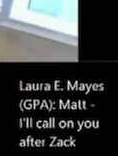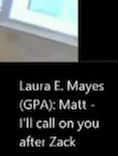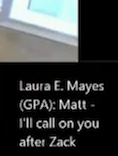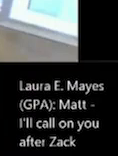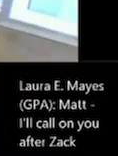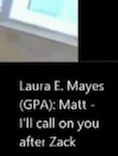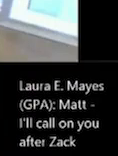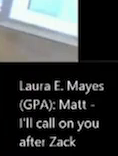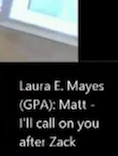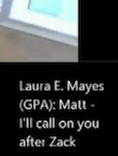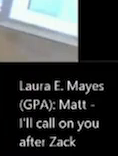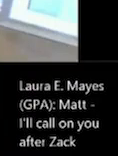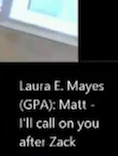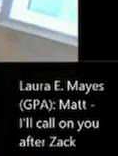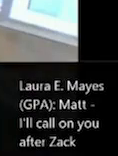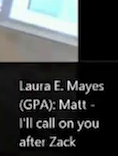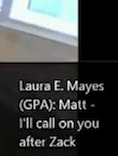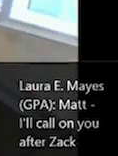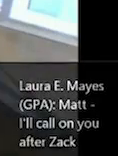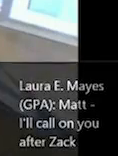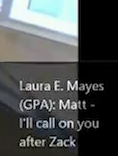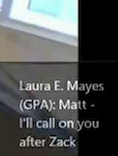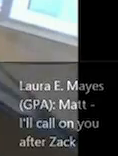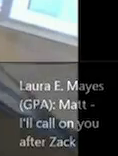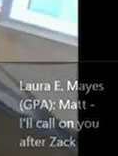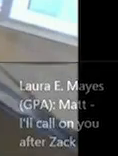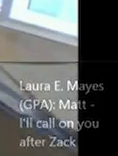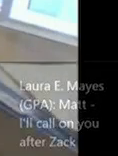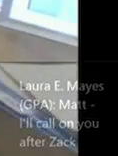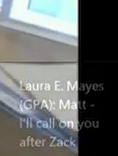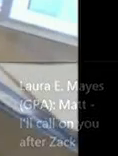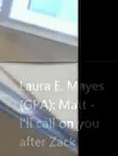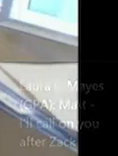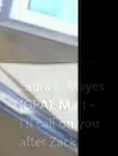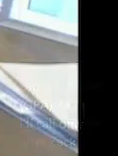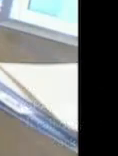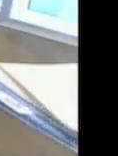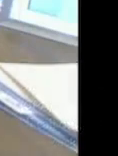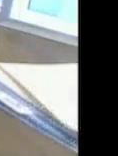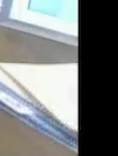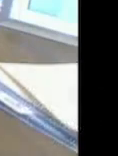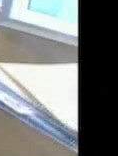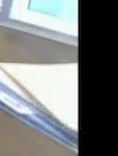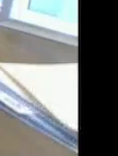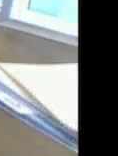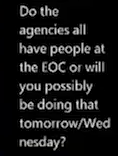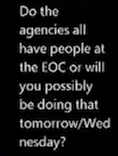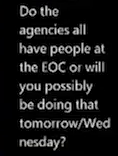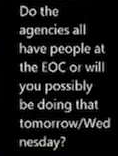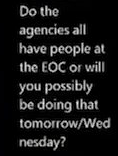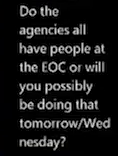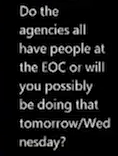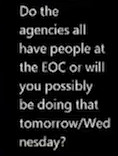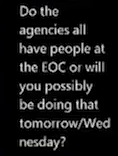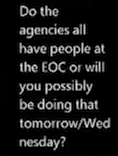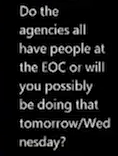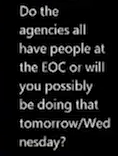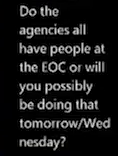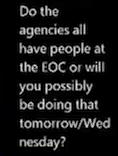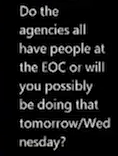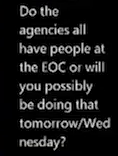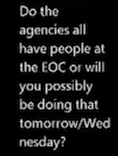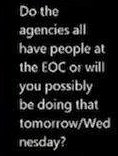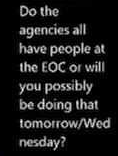eléctricos, como los que tuvimos el año pasado. Así que ellos quizás, como